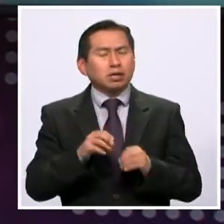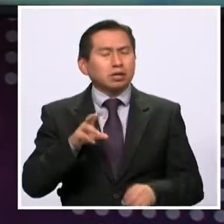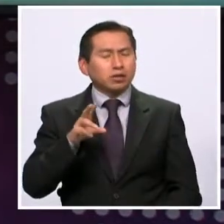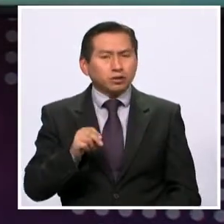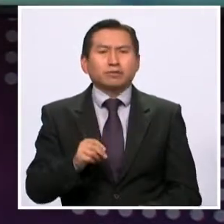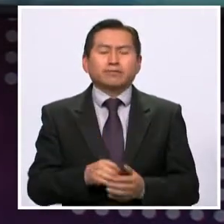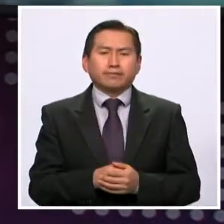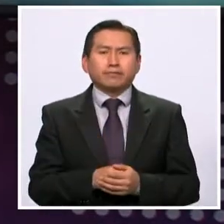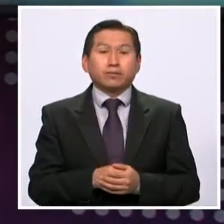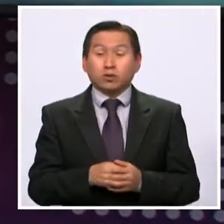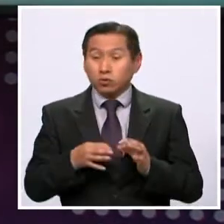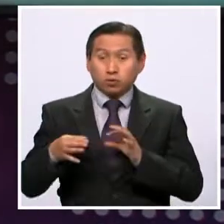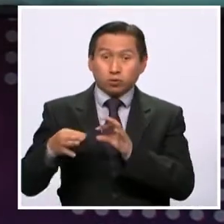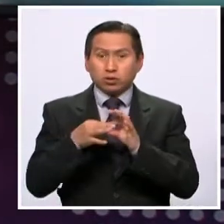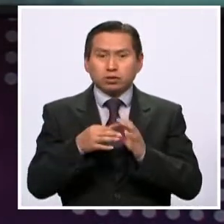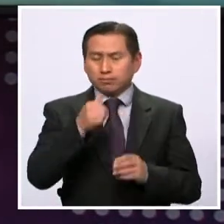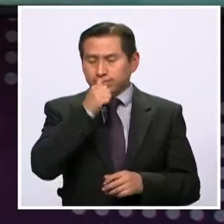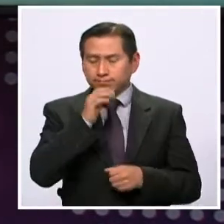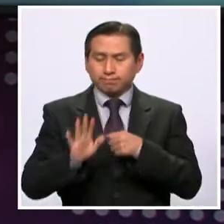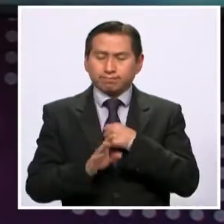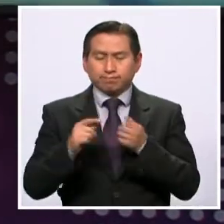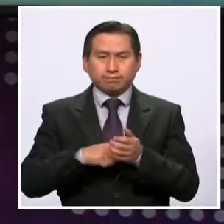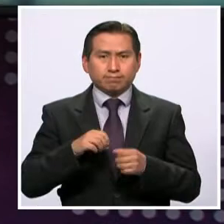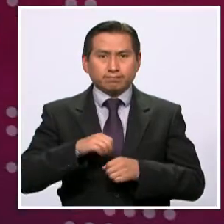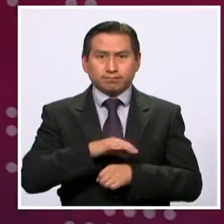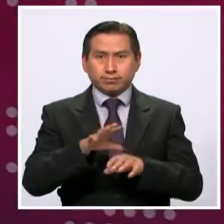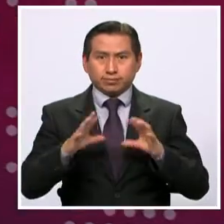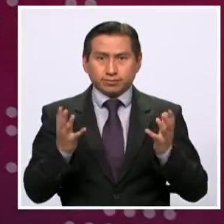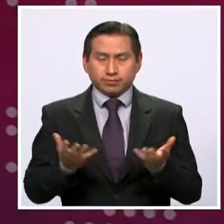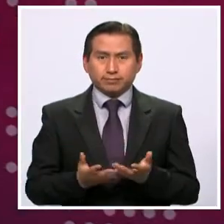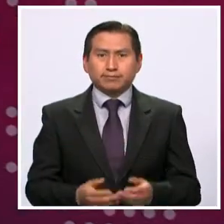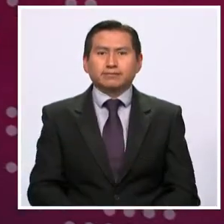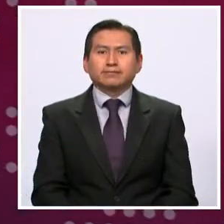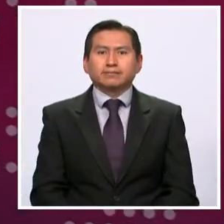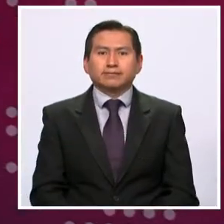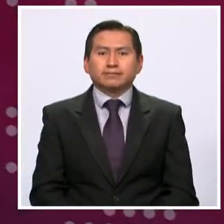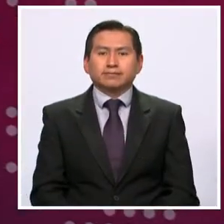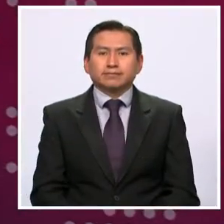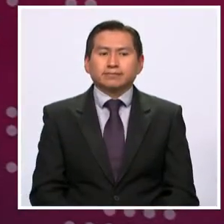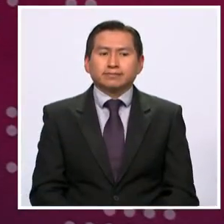bolivianas y unidos enfrentar esta pandemia. Y en Trinidad.